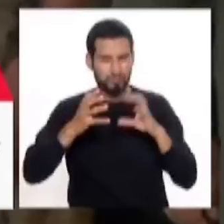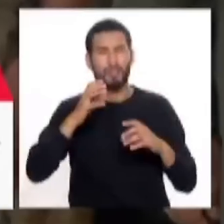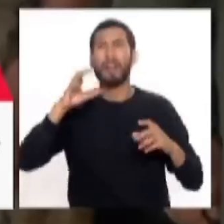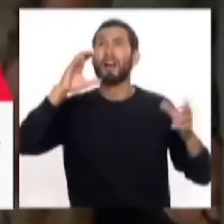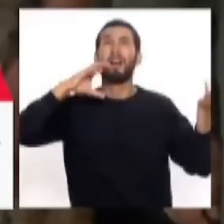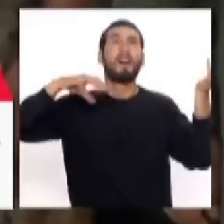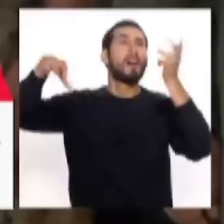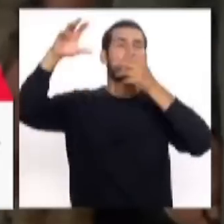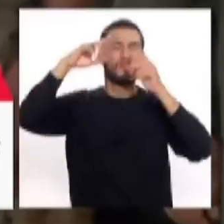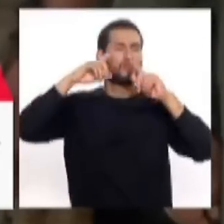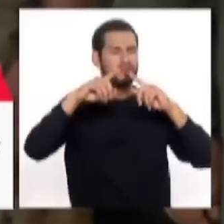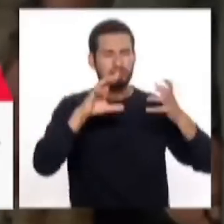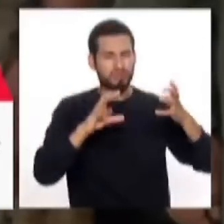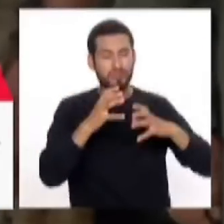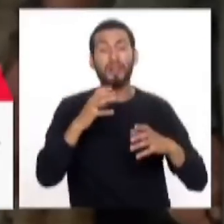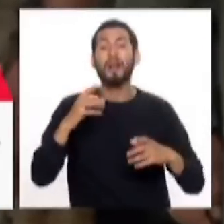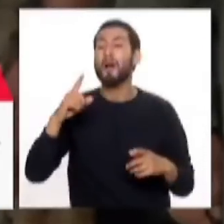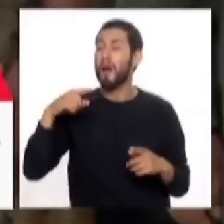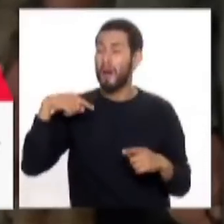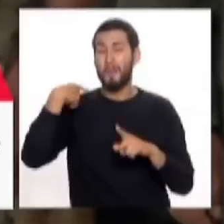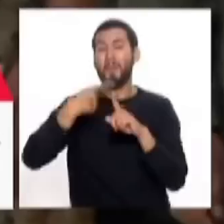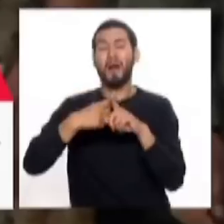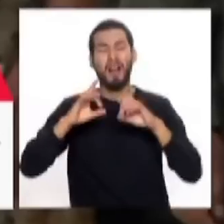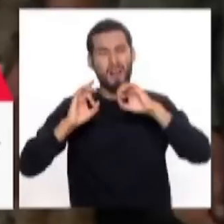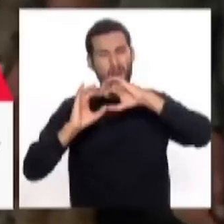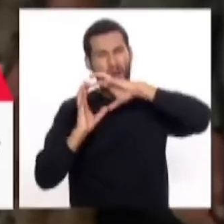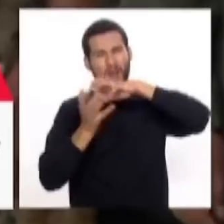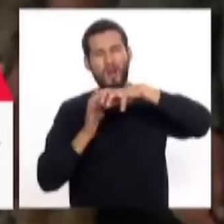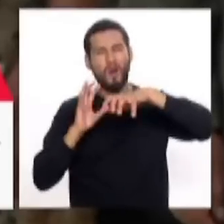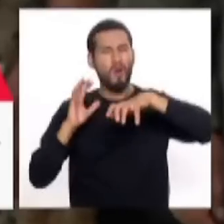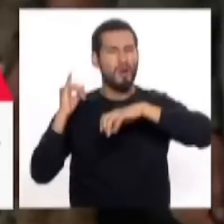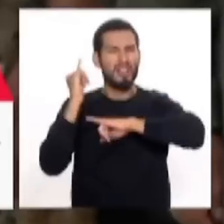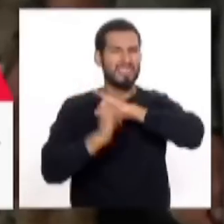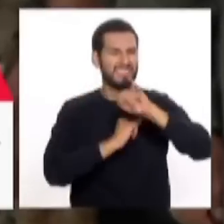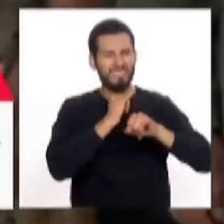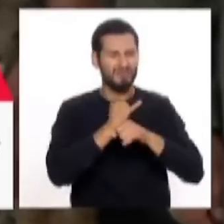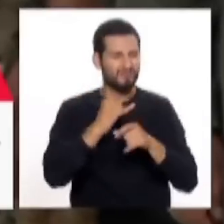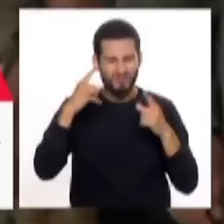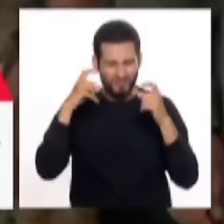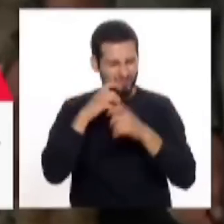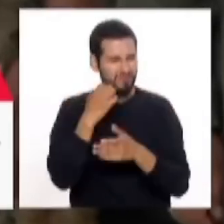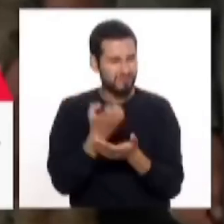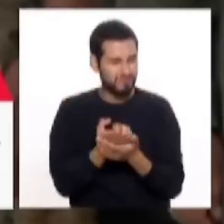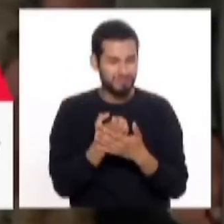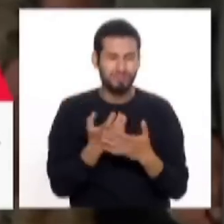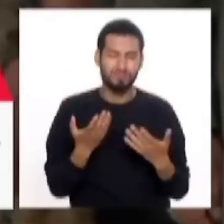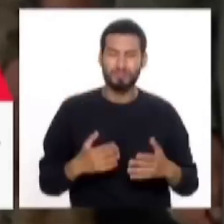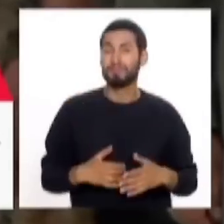económico internacional adverso. Nos ha tocado estar al frente del